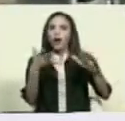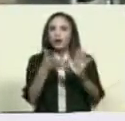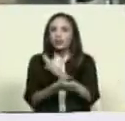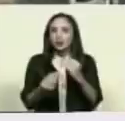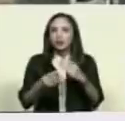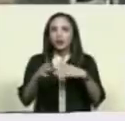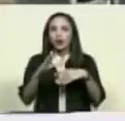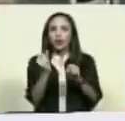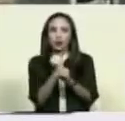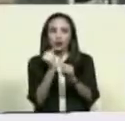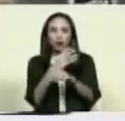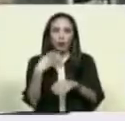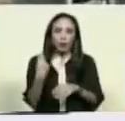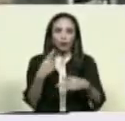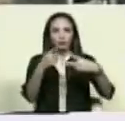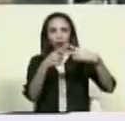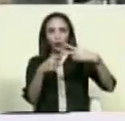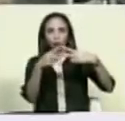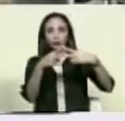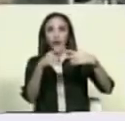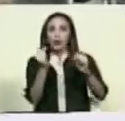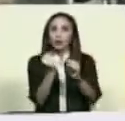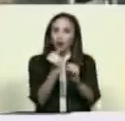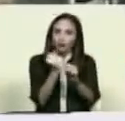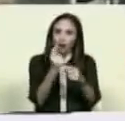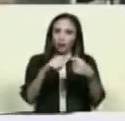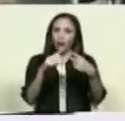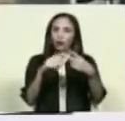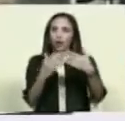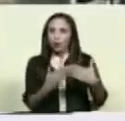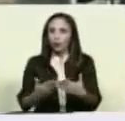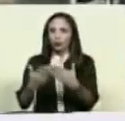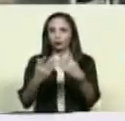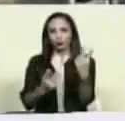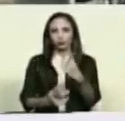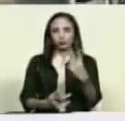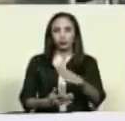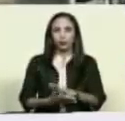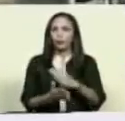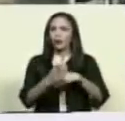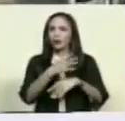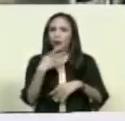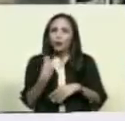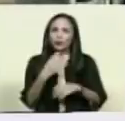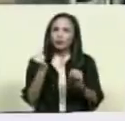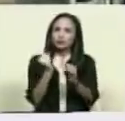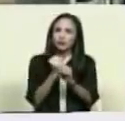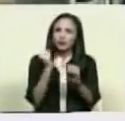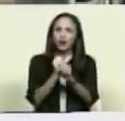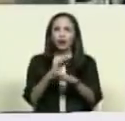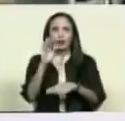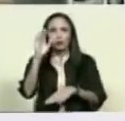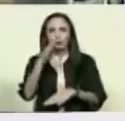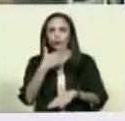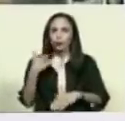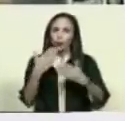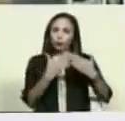trabajo, para que la juventud pueda seguir forjándose, formándose.